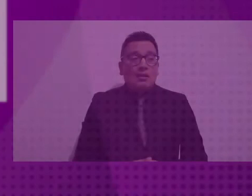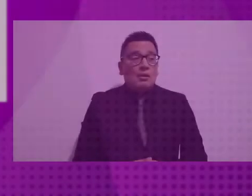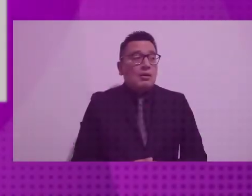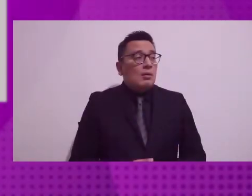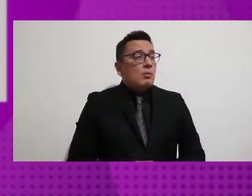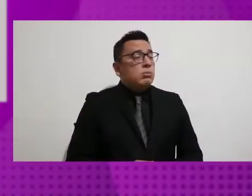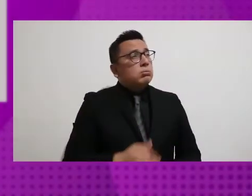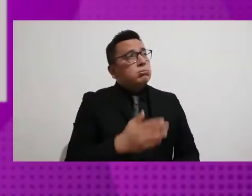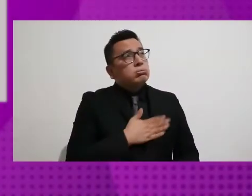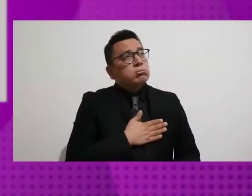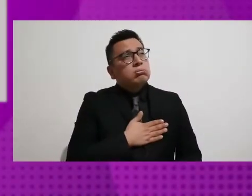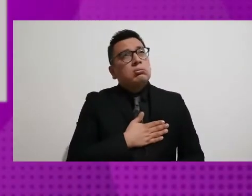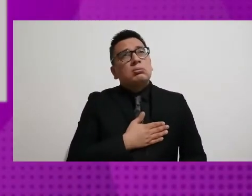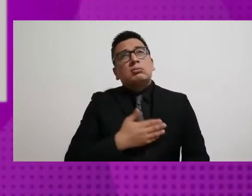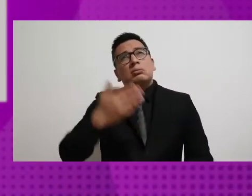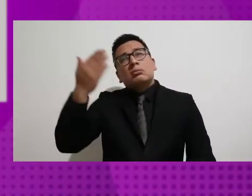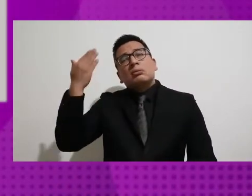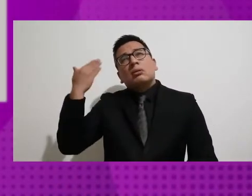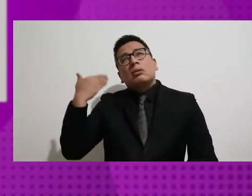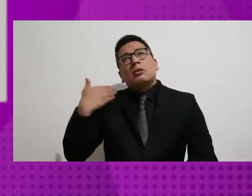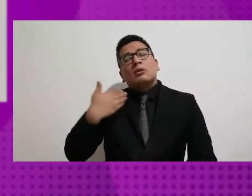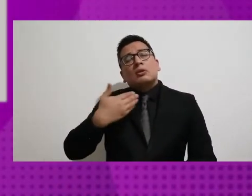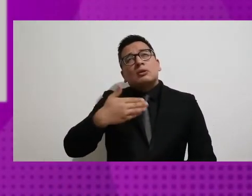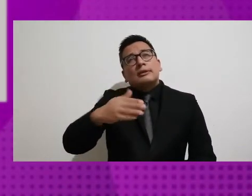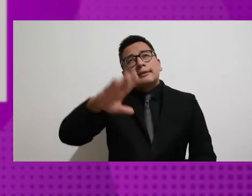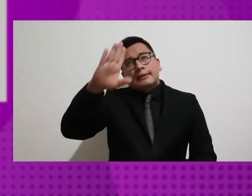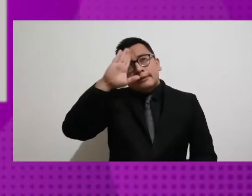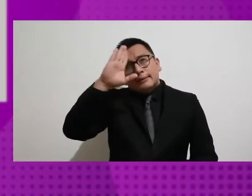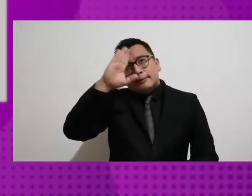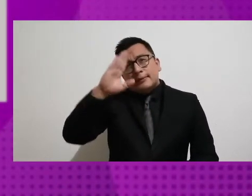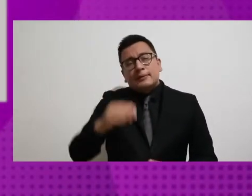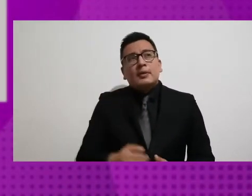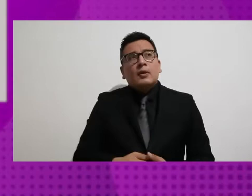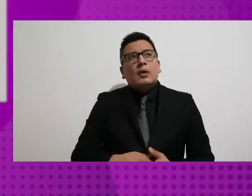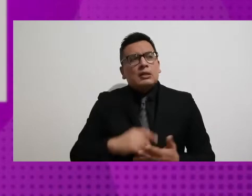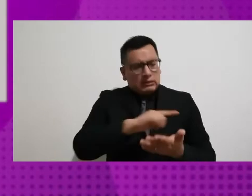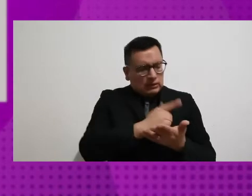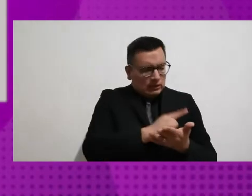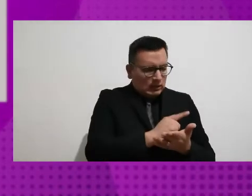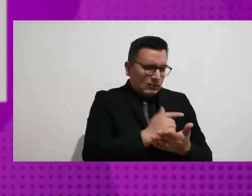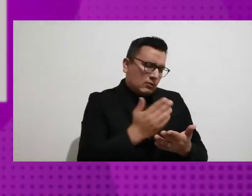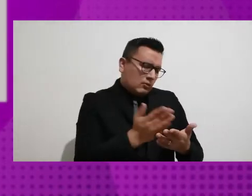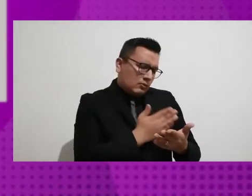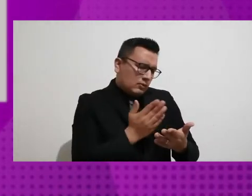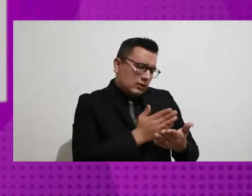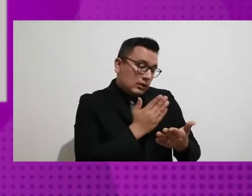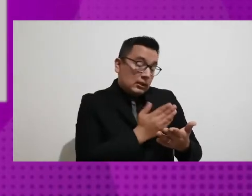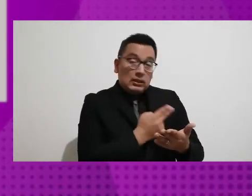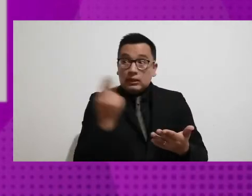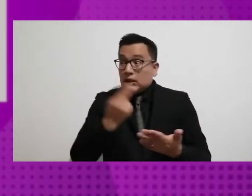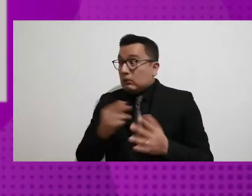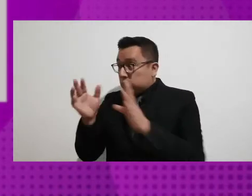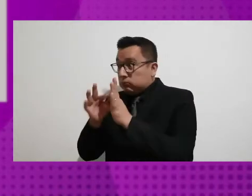Yo siempre he pensado que la tarea de comentar, de reseñar un libro, es un trabajo muy